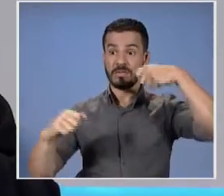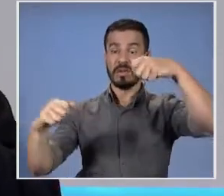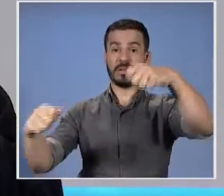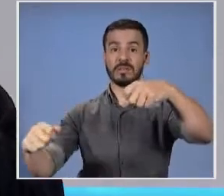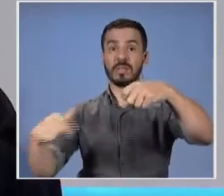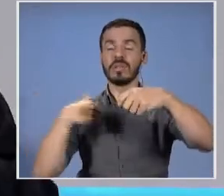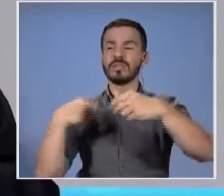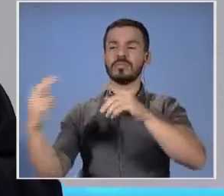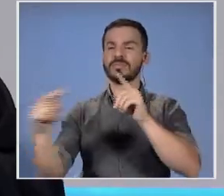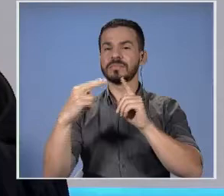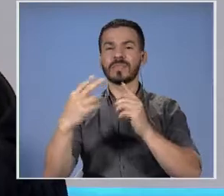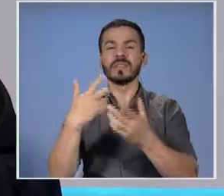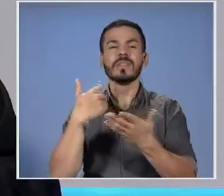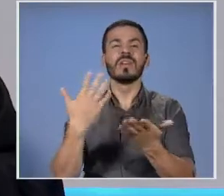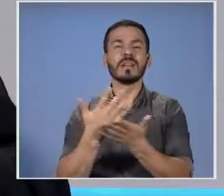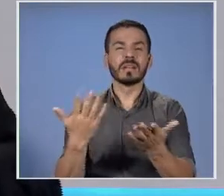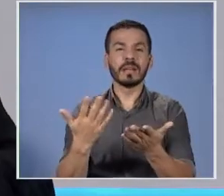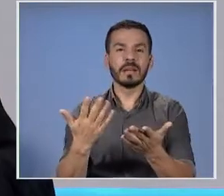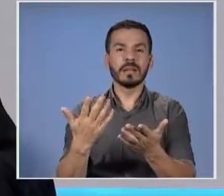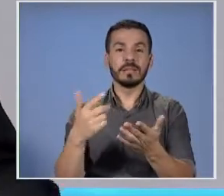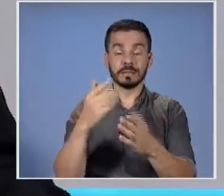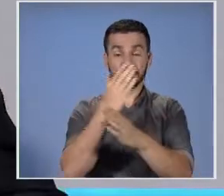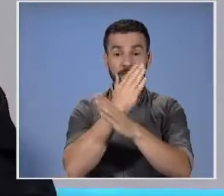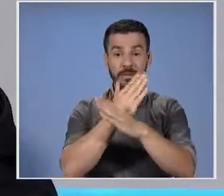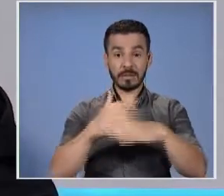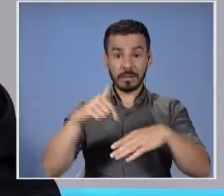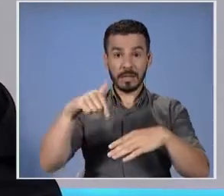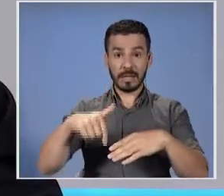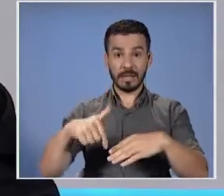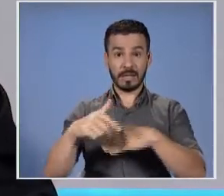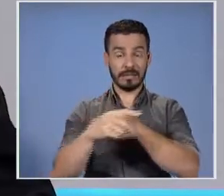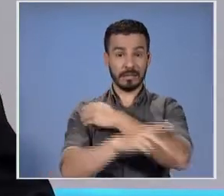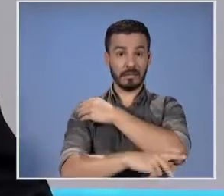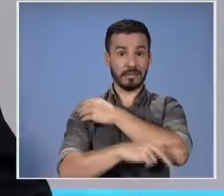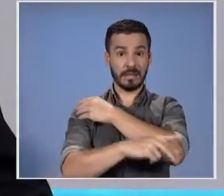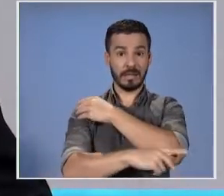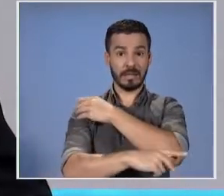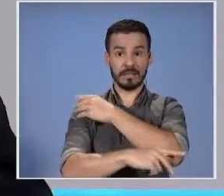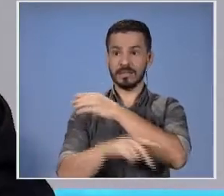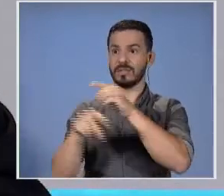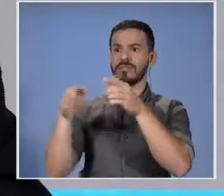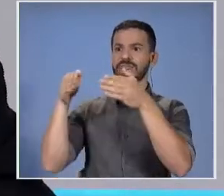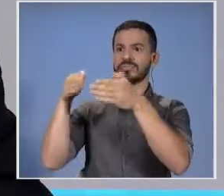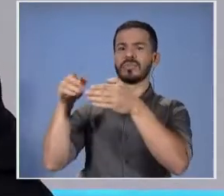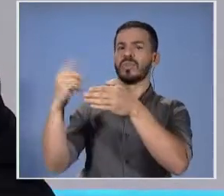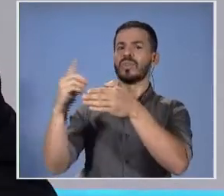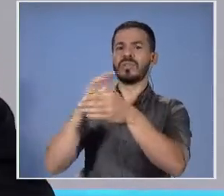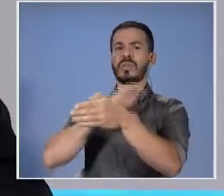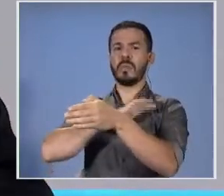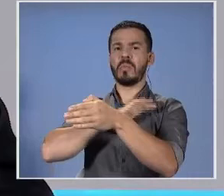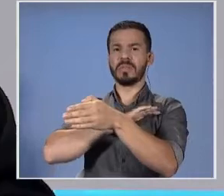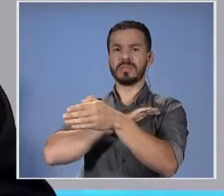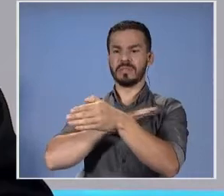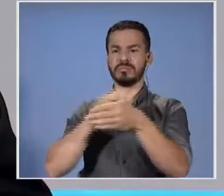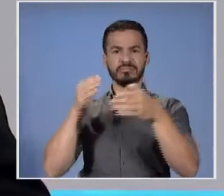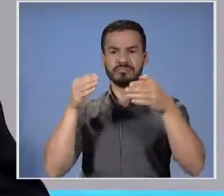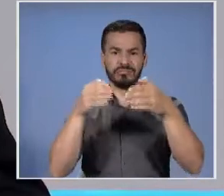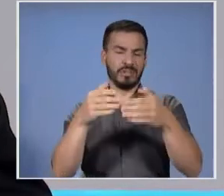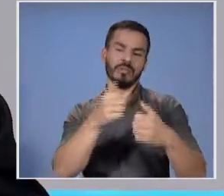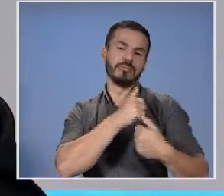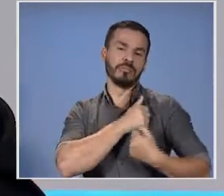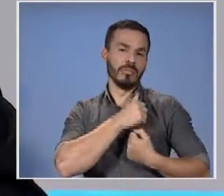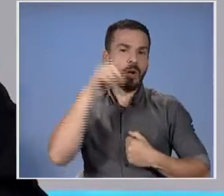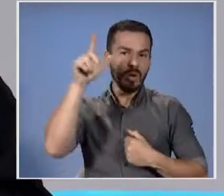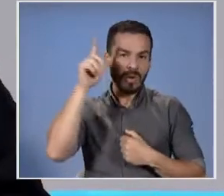visualizar. Y es que la paz en este país no reside ni en la policía, obviamente tampoco en el